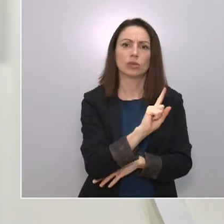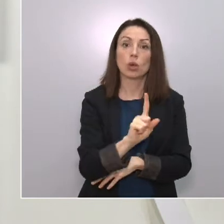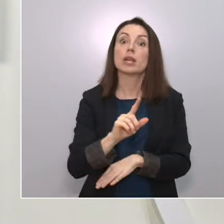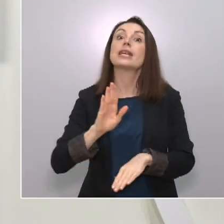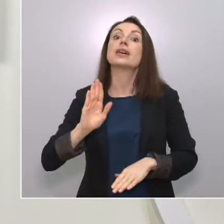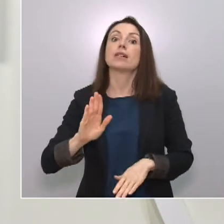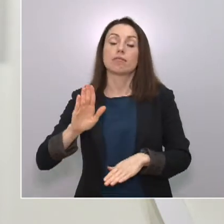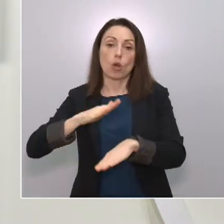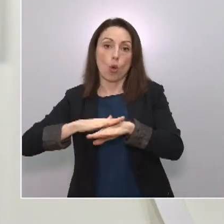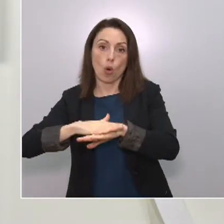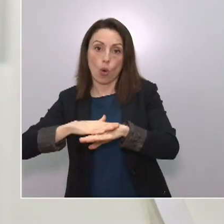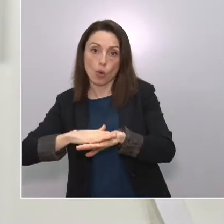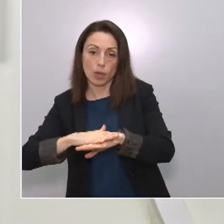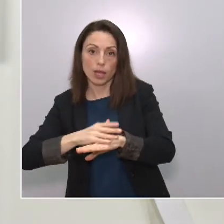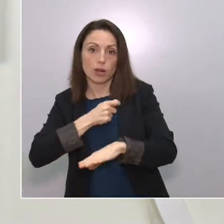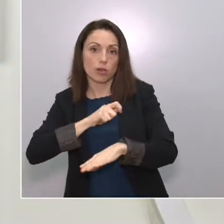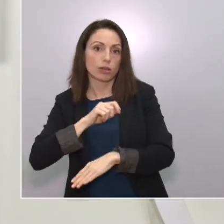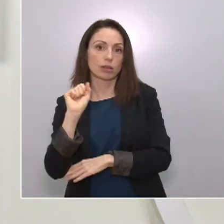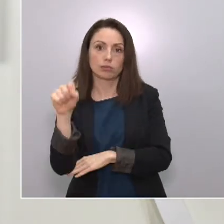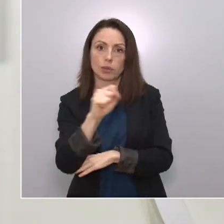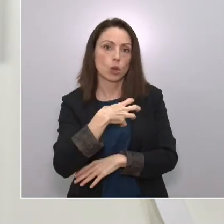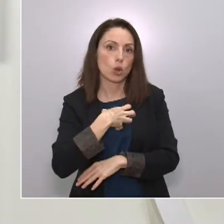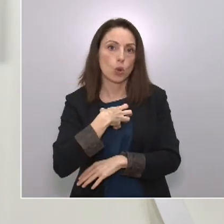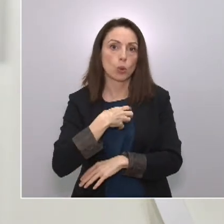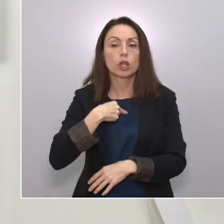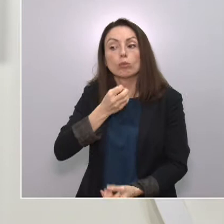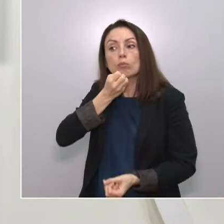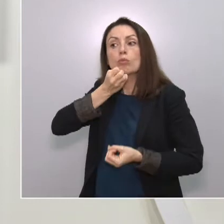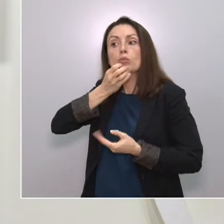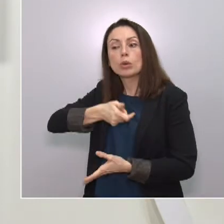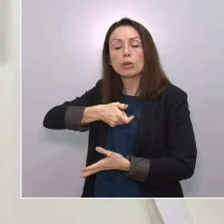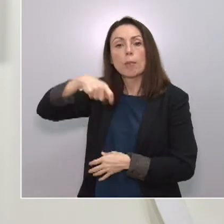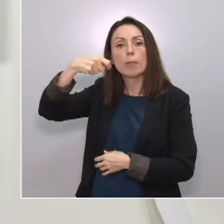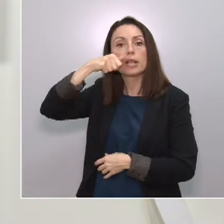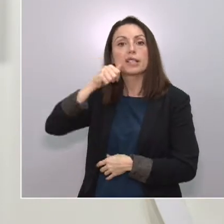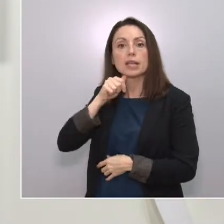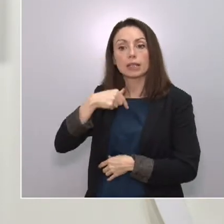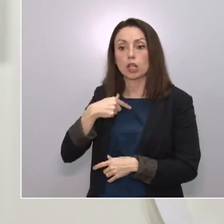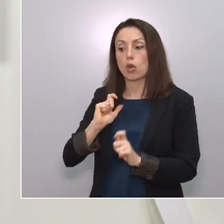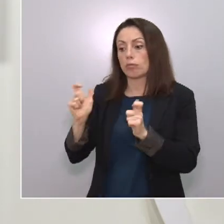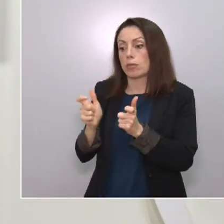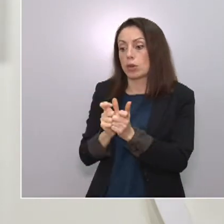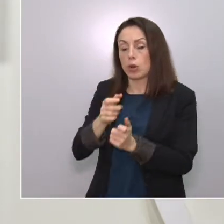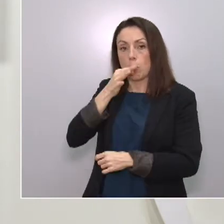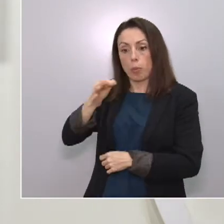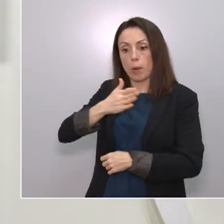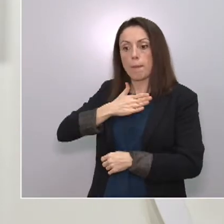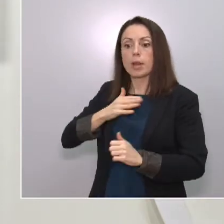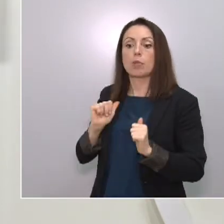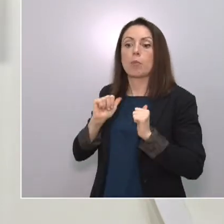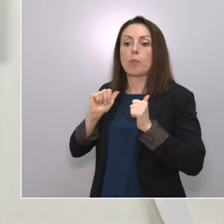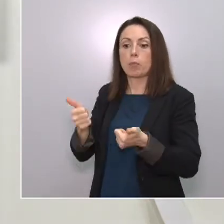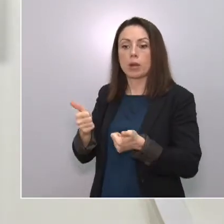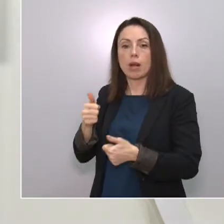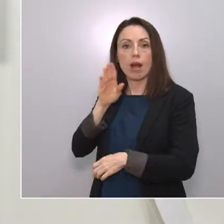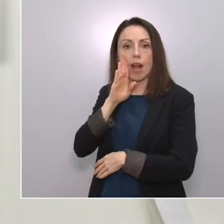central. Así lo he trasladado al presidente Sánchez. He comenzado por ahí, precisamente, mi intervención esta mañana. Y